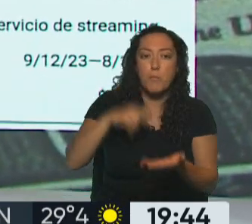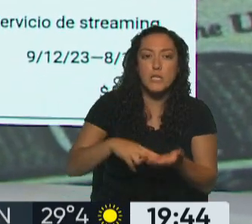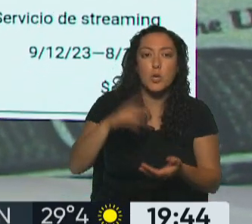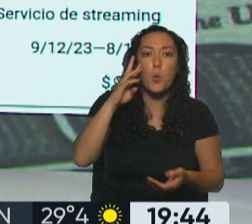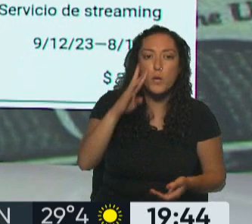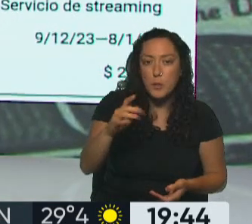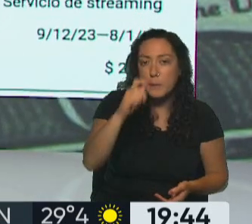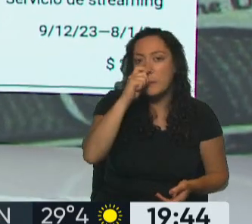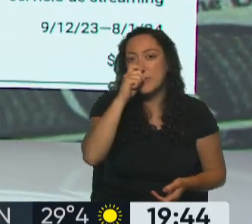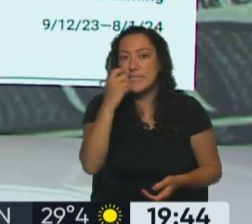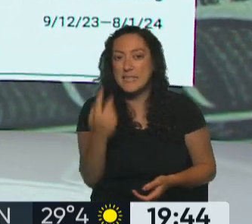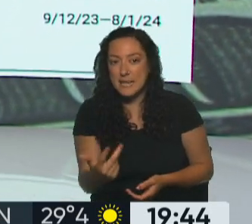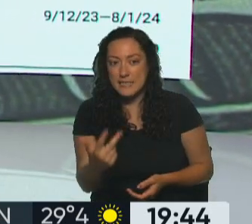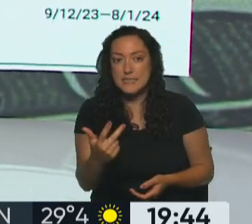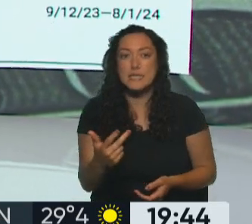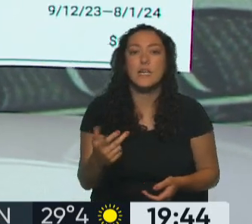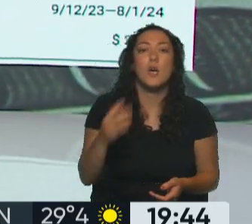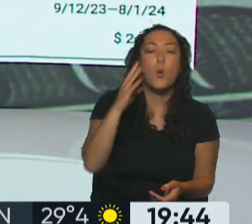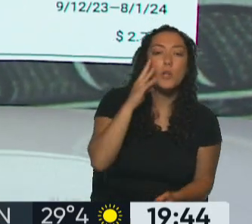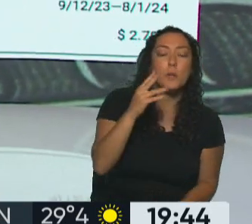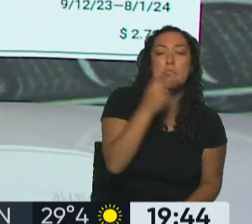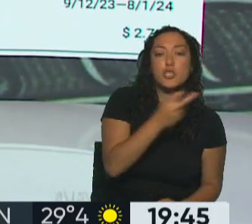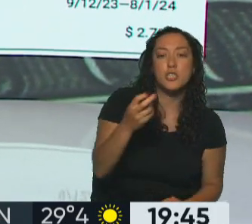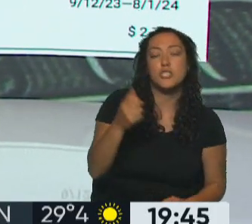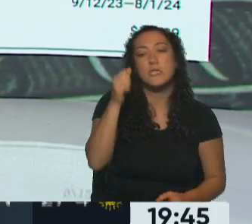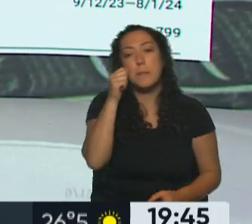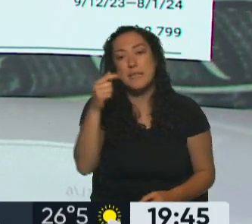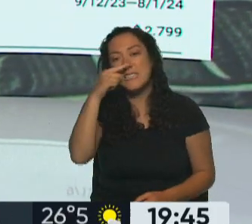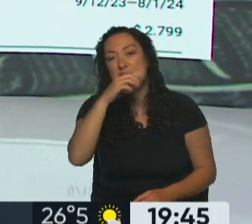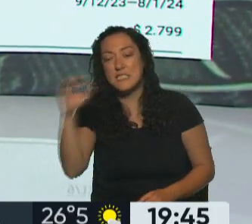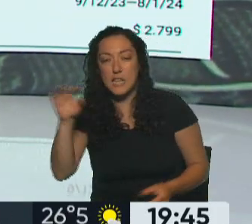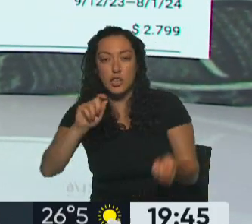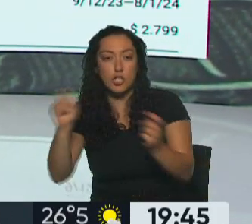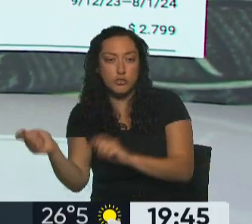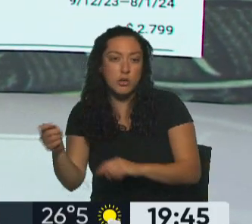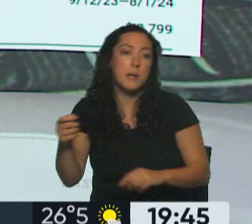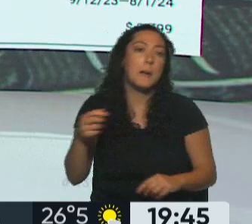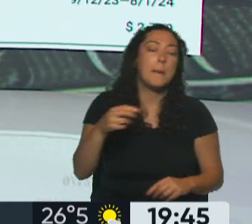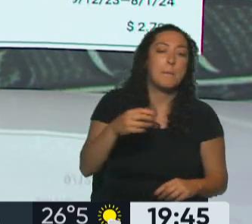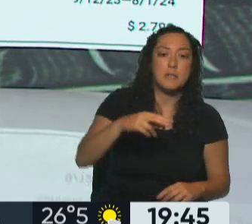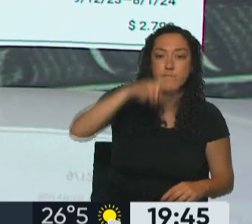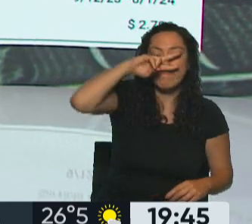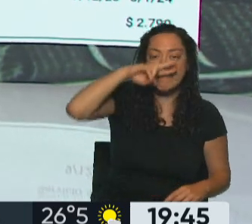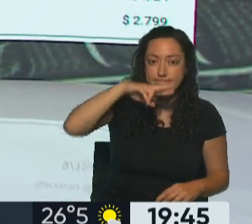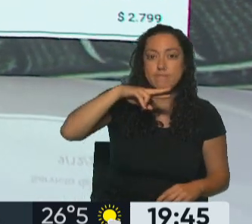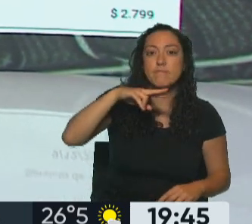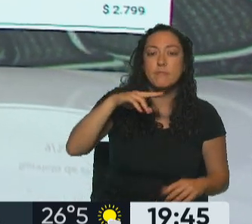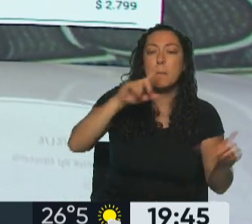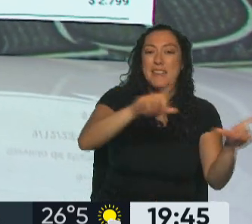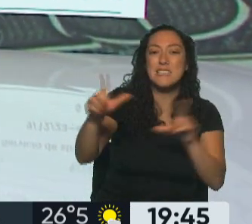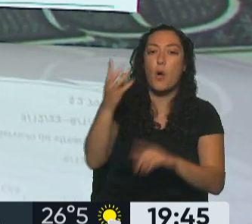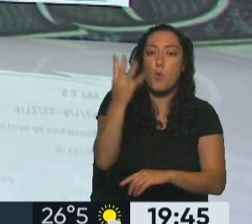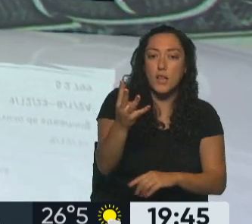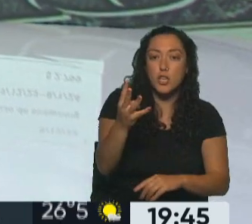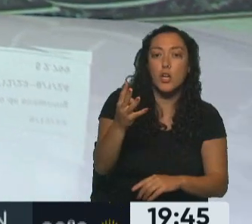El estándar, 4.200, quedan 6.700. Y el premium, que tienen ya cuatro pantallas,